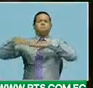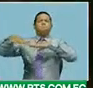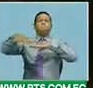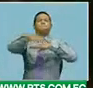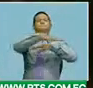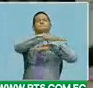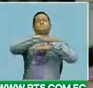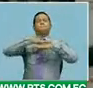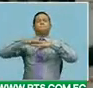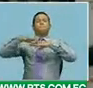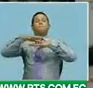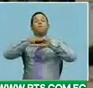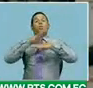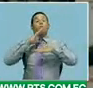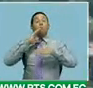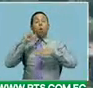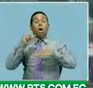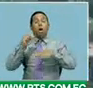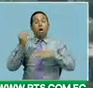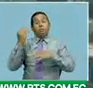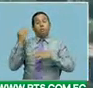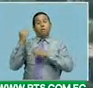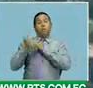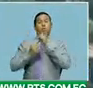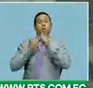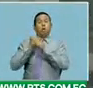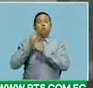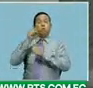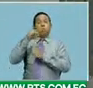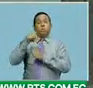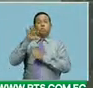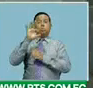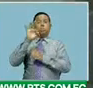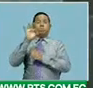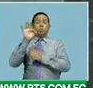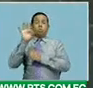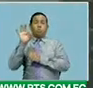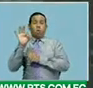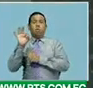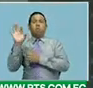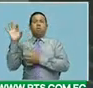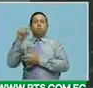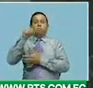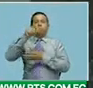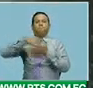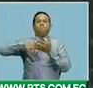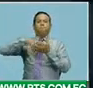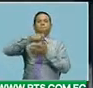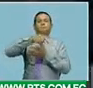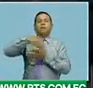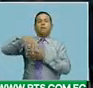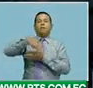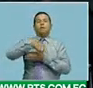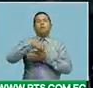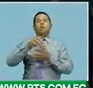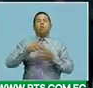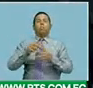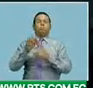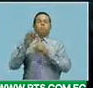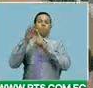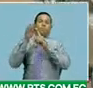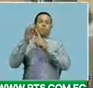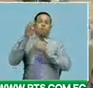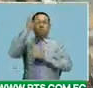Cuenca goza desde 1999 de la designación de Ciudad Patrimonio Cultural de la Humanidad por la